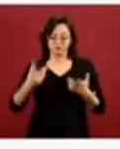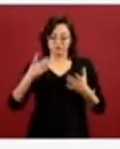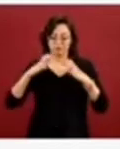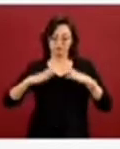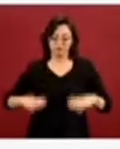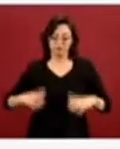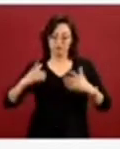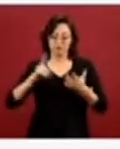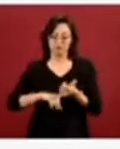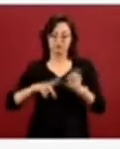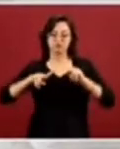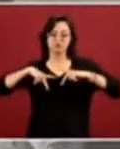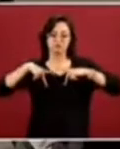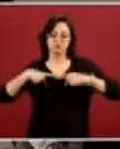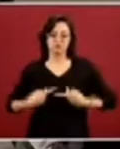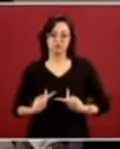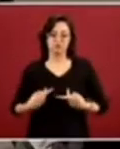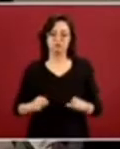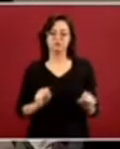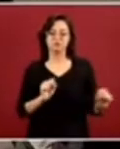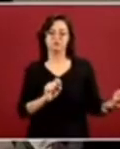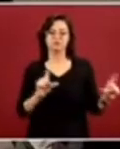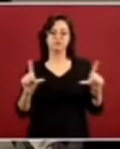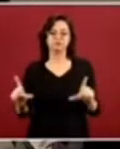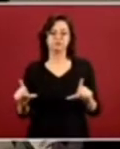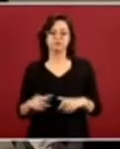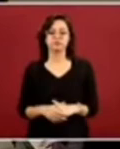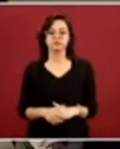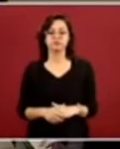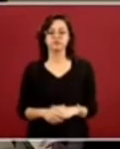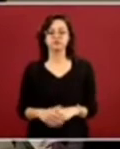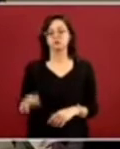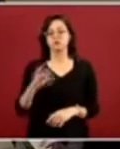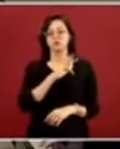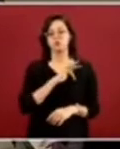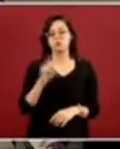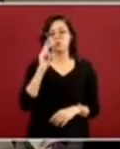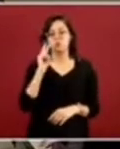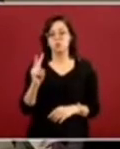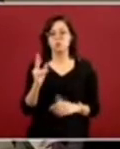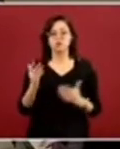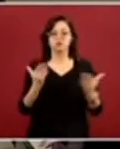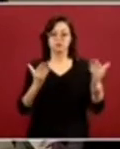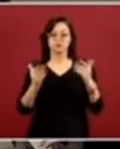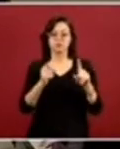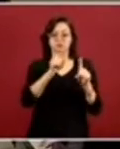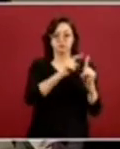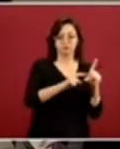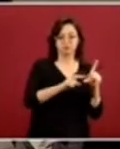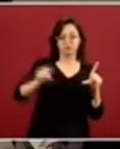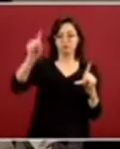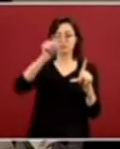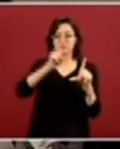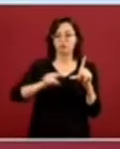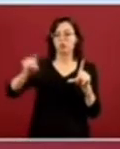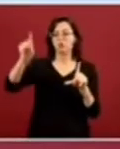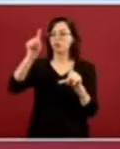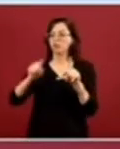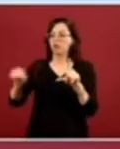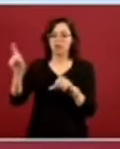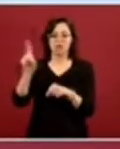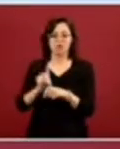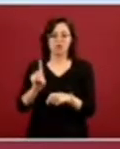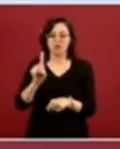por distintas causas. La siguiente, por favor. Terminamos viendo las curvas epidémicas. Este seguimiento lo vamos a estar haciendo todos los